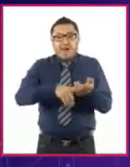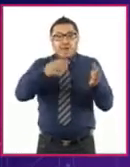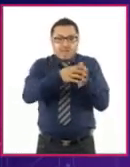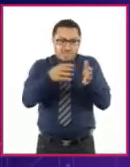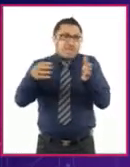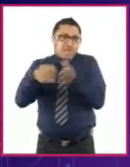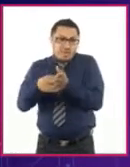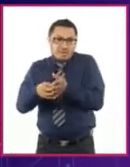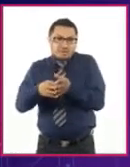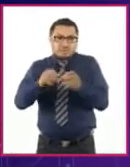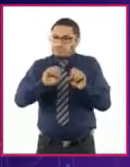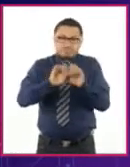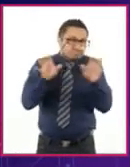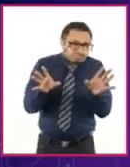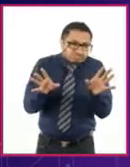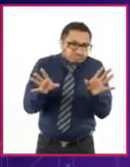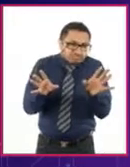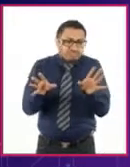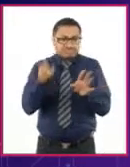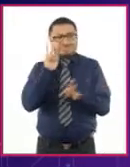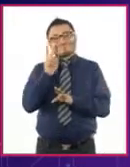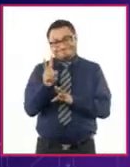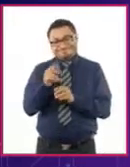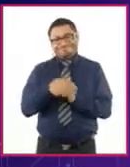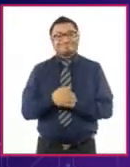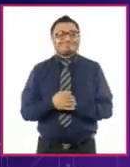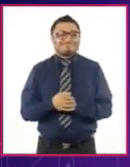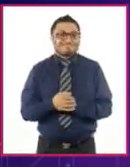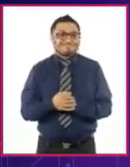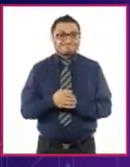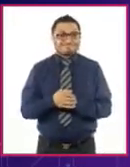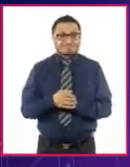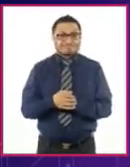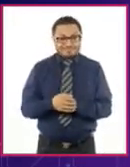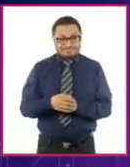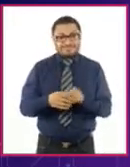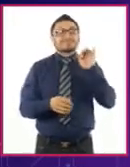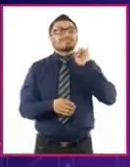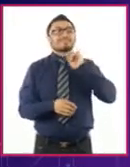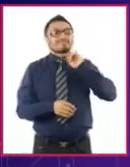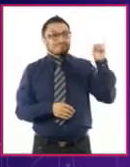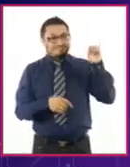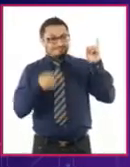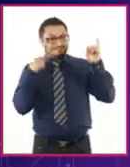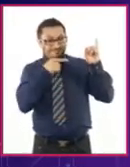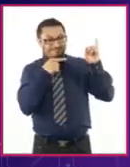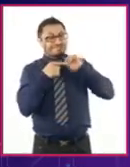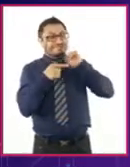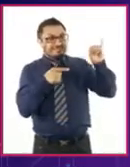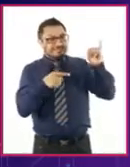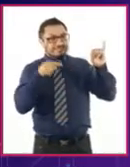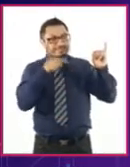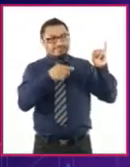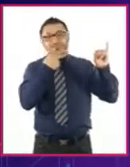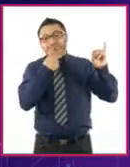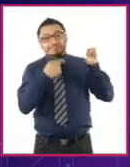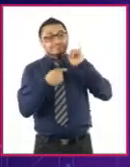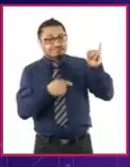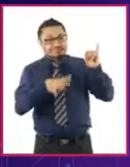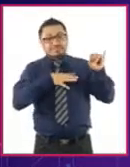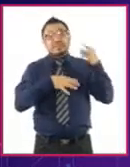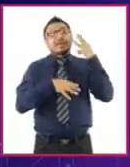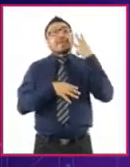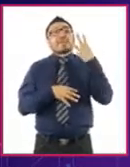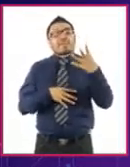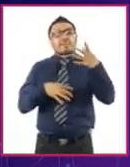¿No quedó claro? Veamos qué sucede. Del lado izquierdo vemos que a Alejandro le quedan 3 cajas